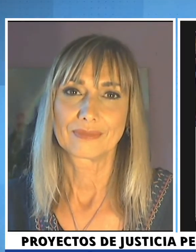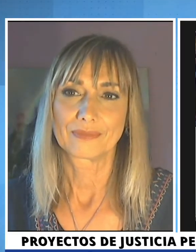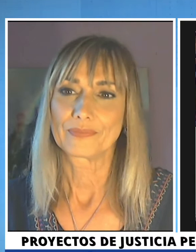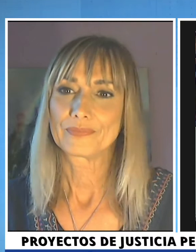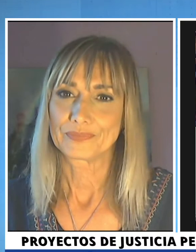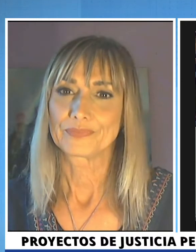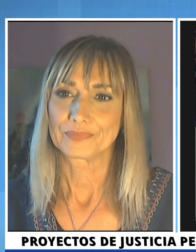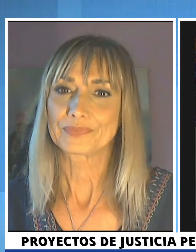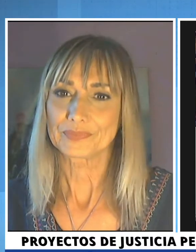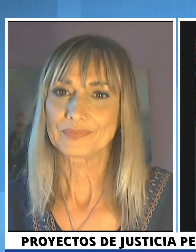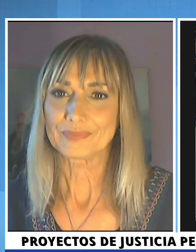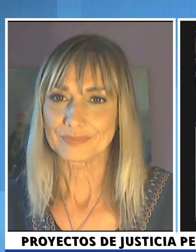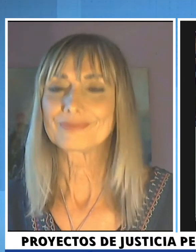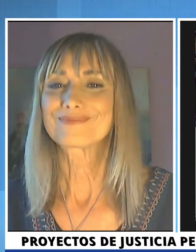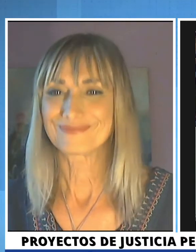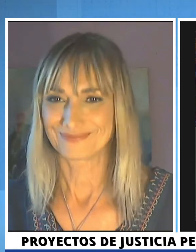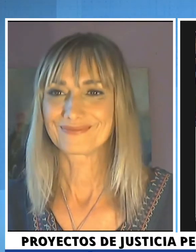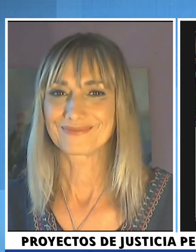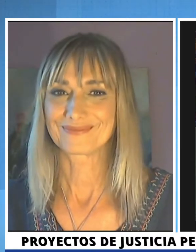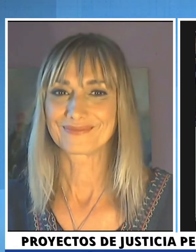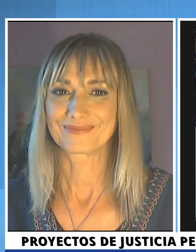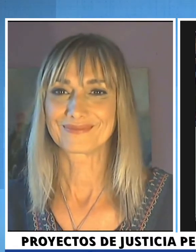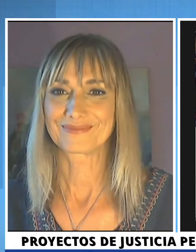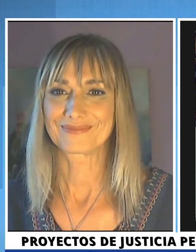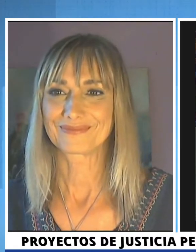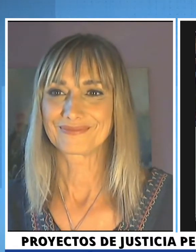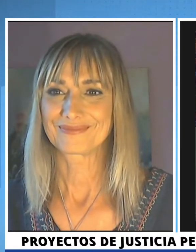Coincido plenamente, Karen, y creo que, bueno, Amanda de esto sabe mucho más que